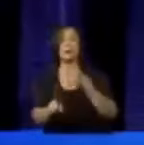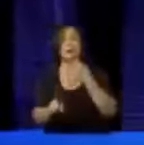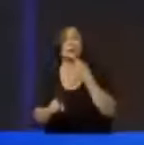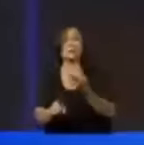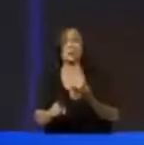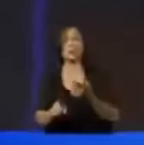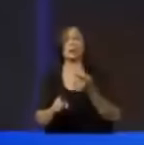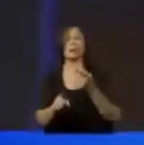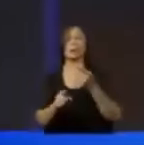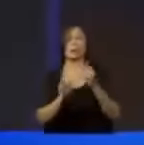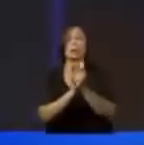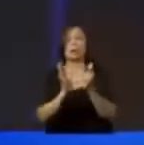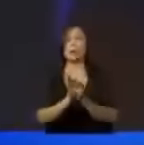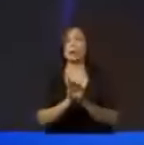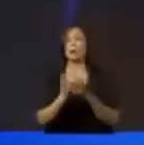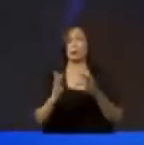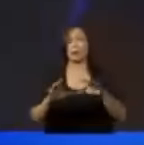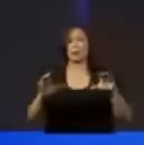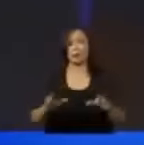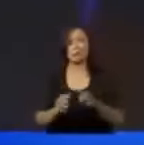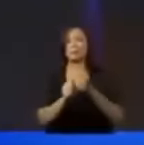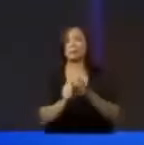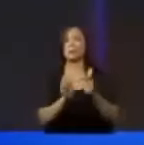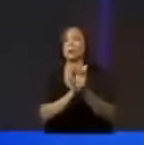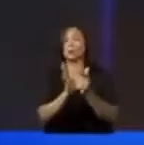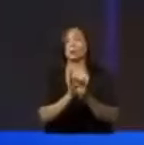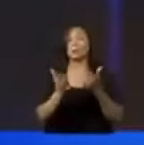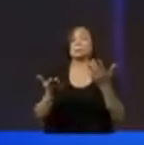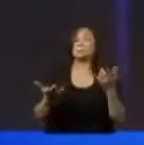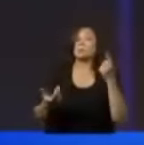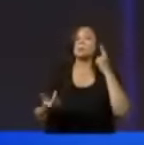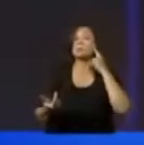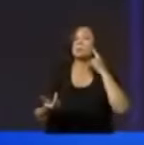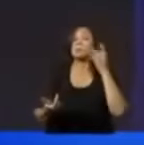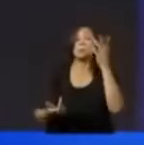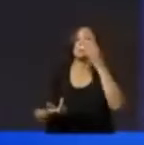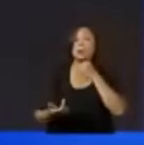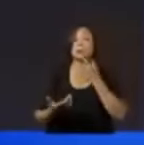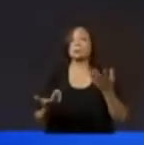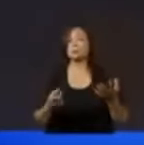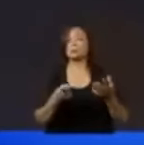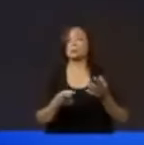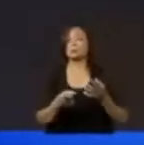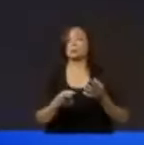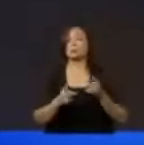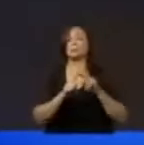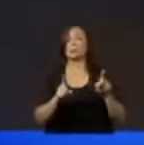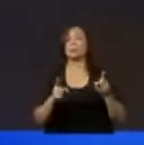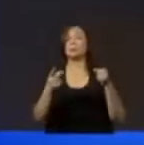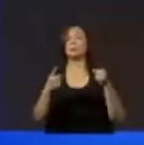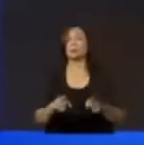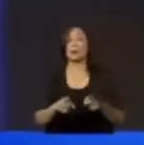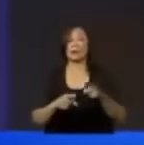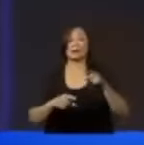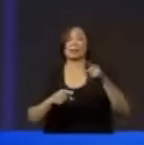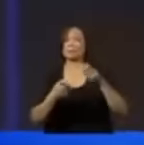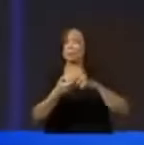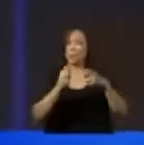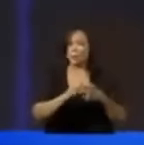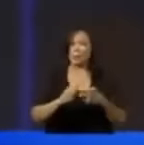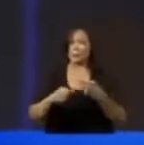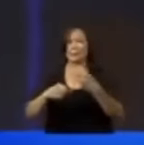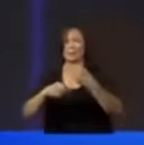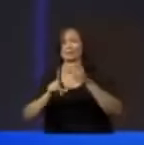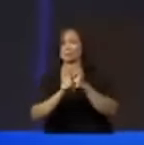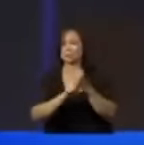que aplicamos la ley, que hagamos cumplir la ley, bueno, eso se oye hasta bonito, pero sucede que la inestabilidad que en